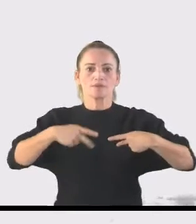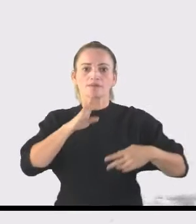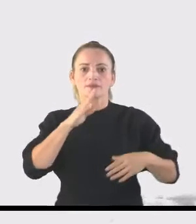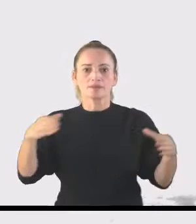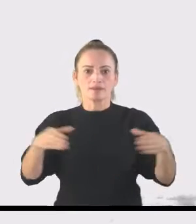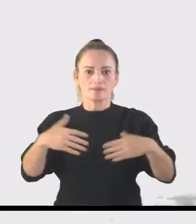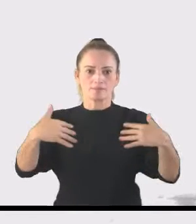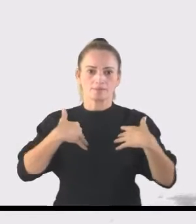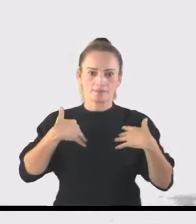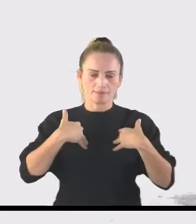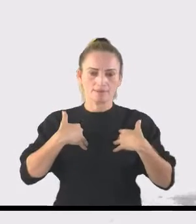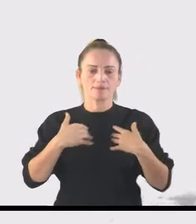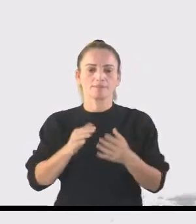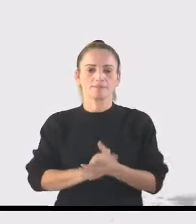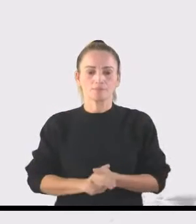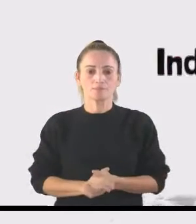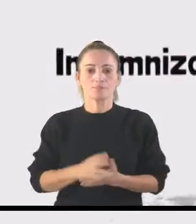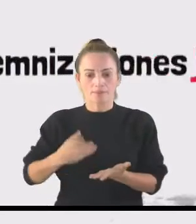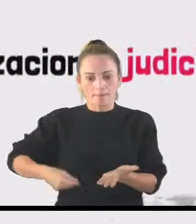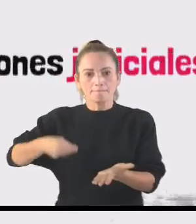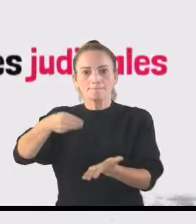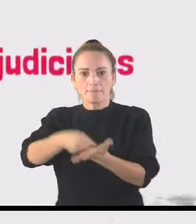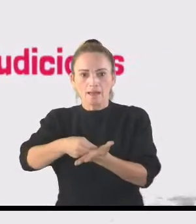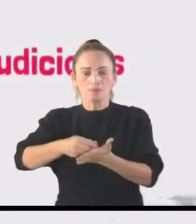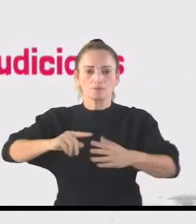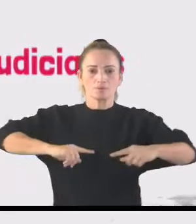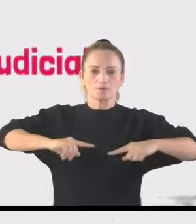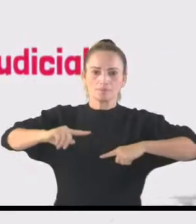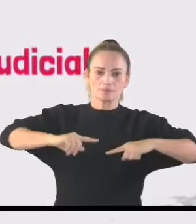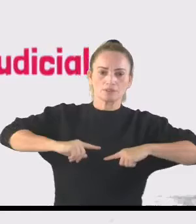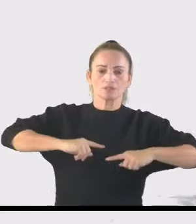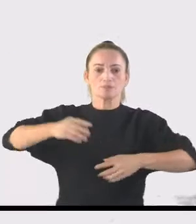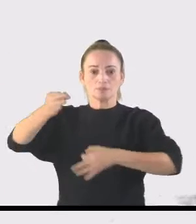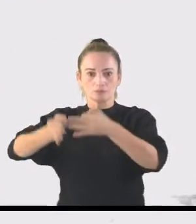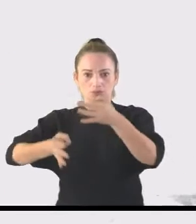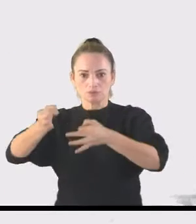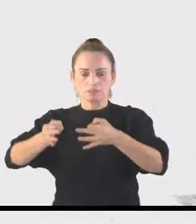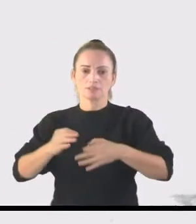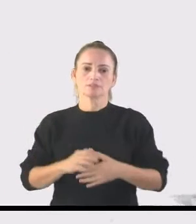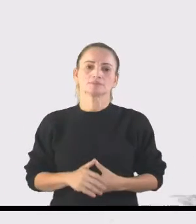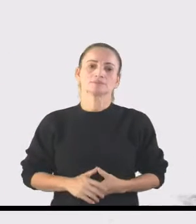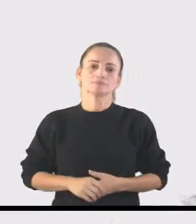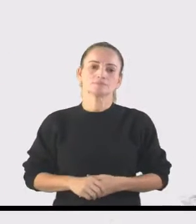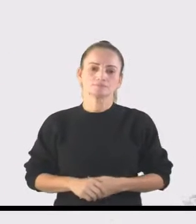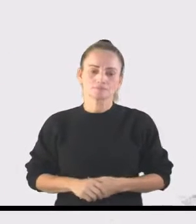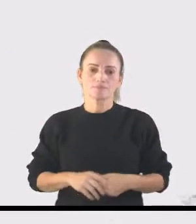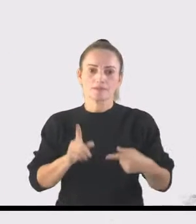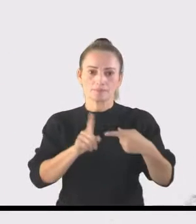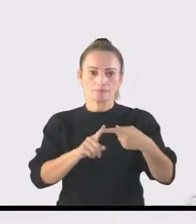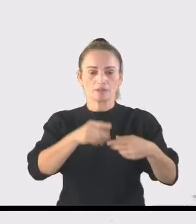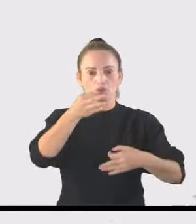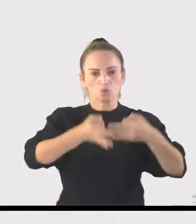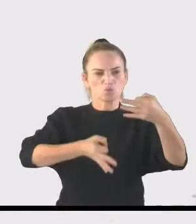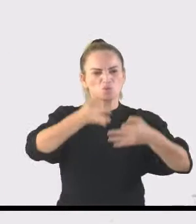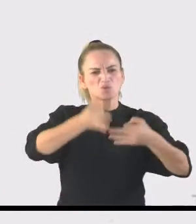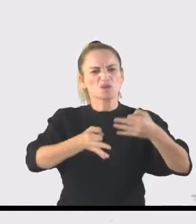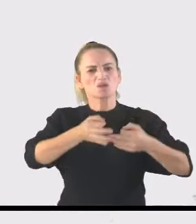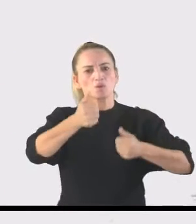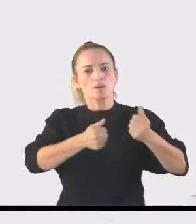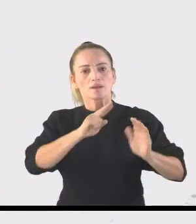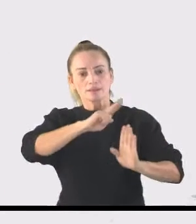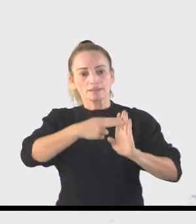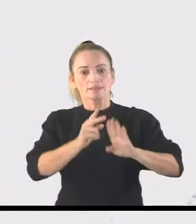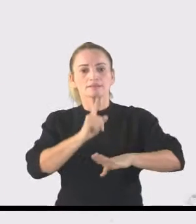víctimas. Existen las indemnizaciones administrativas y judiciales. Las judiciales corresponden a